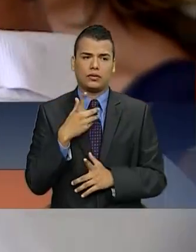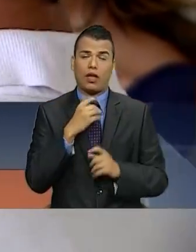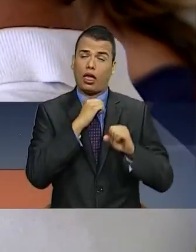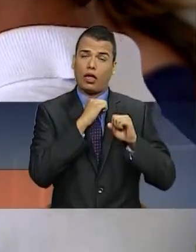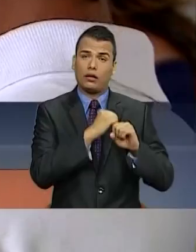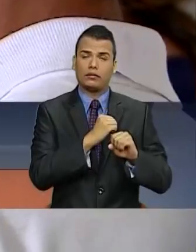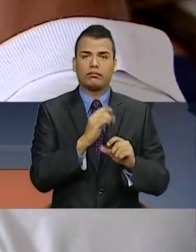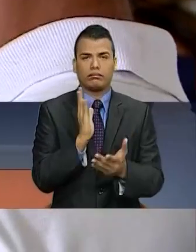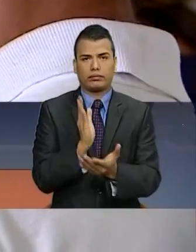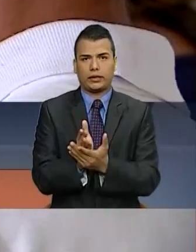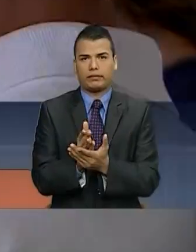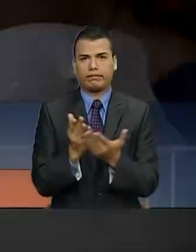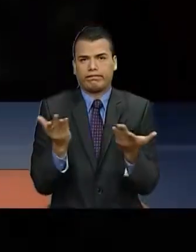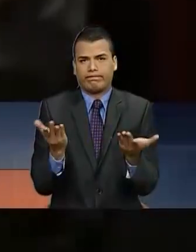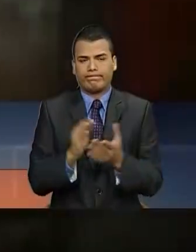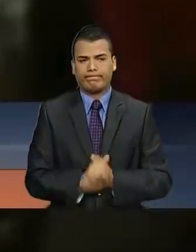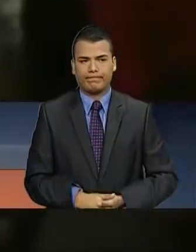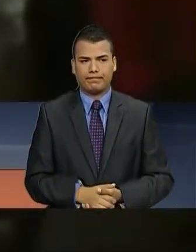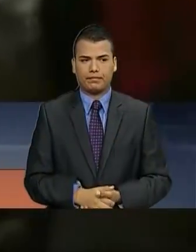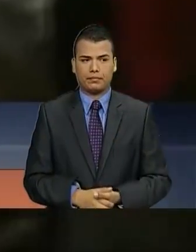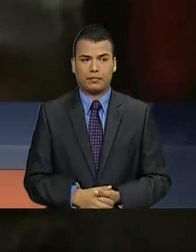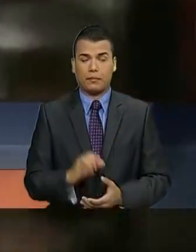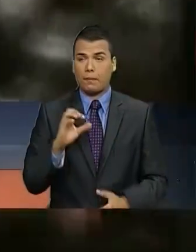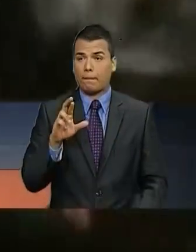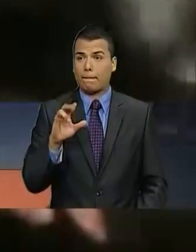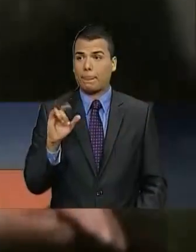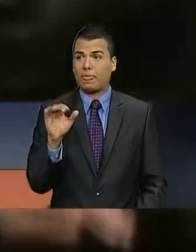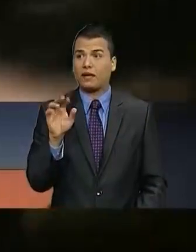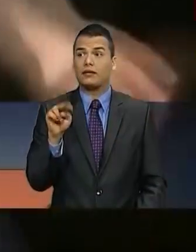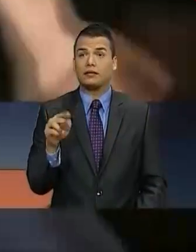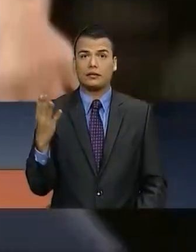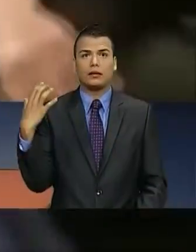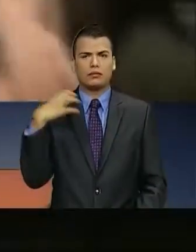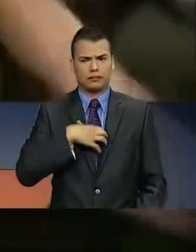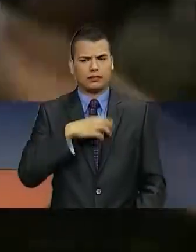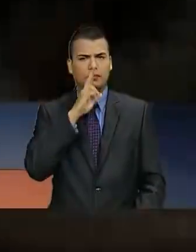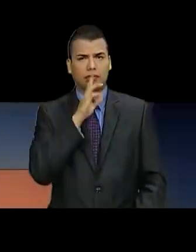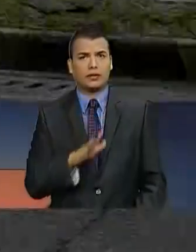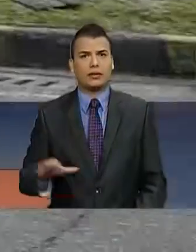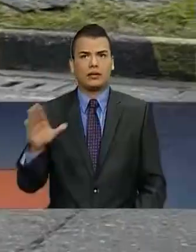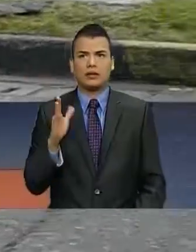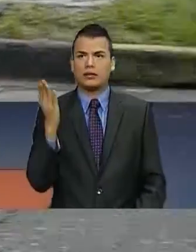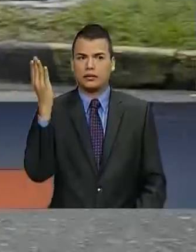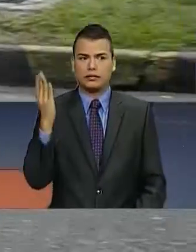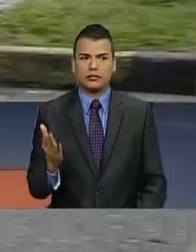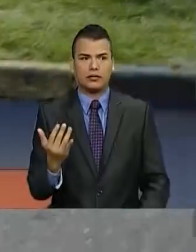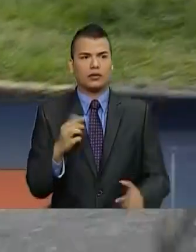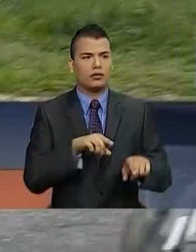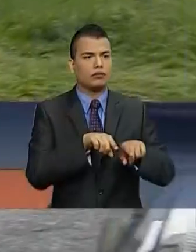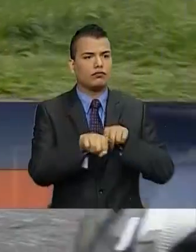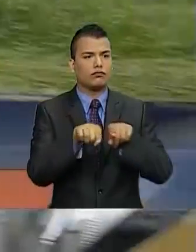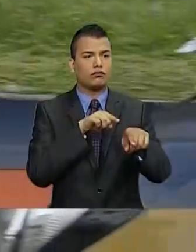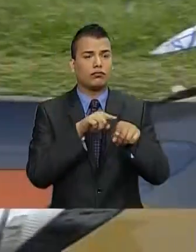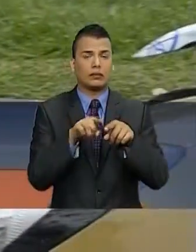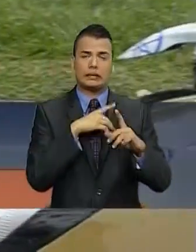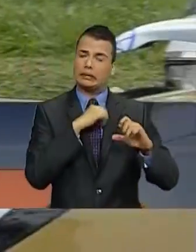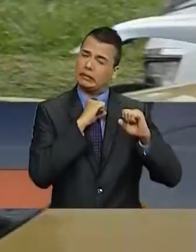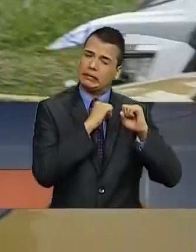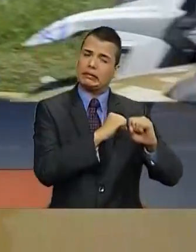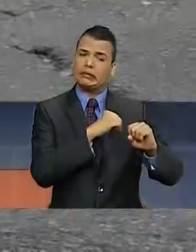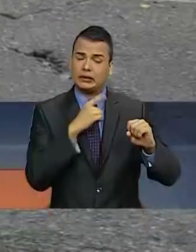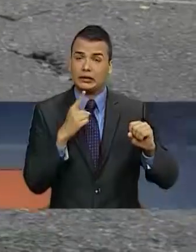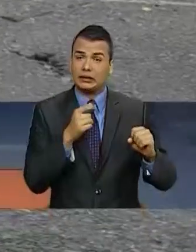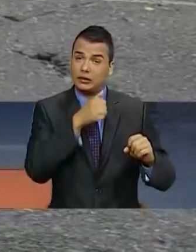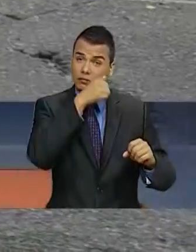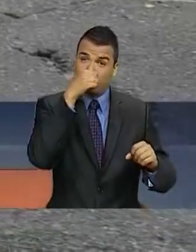sustancias alucinógenas. Cristian, el campeón nacional de freestyle, compite hoy con su más duro rival, la